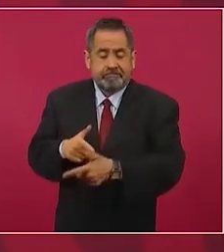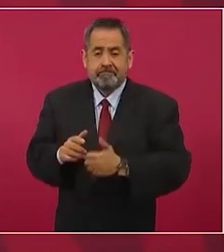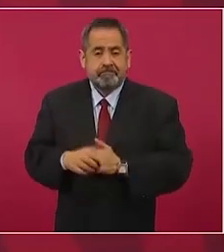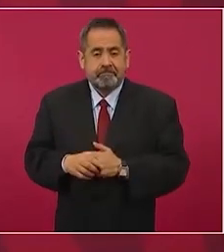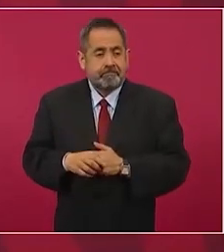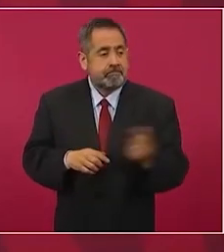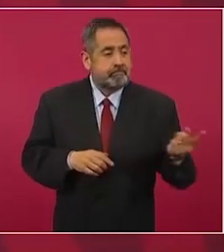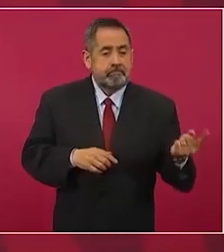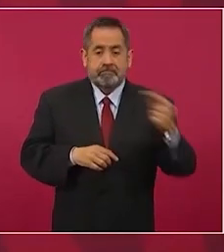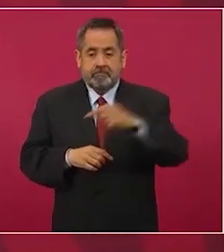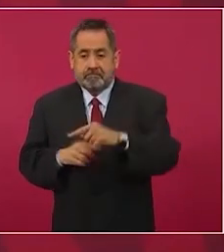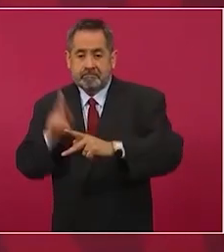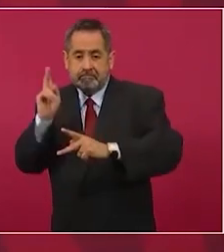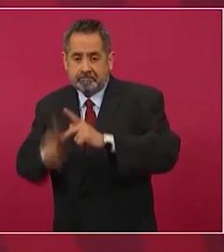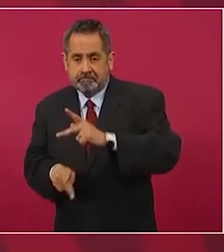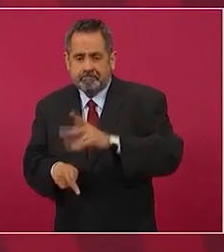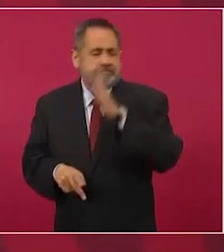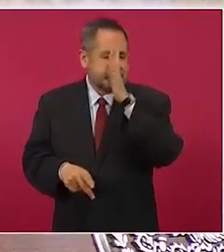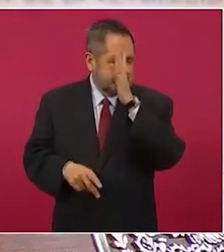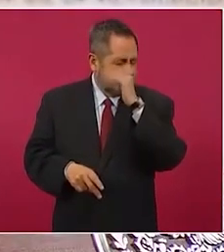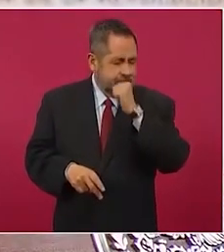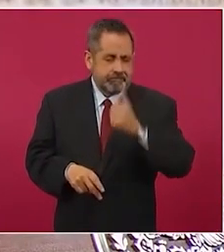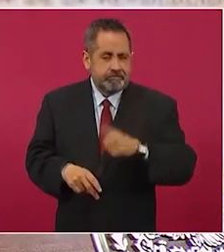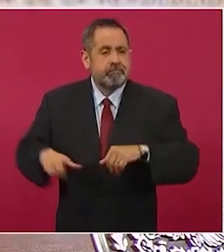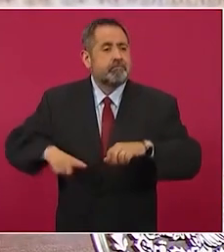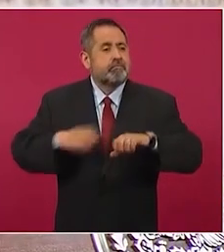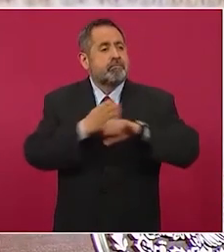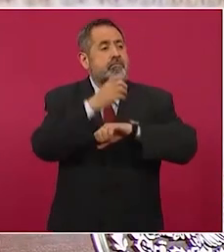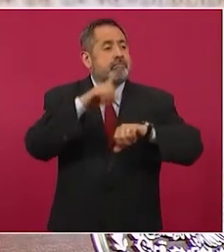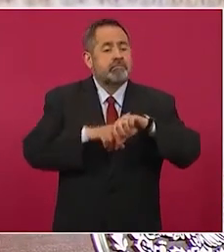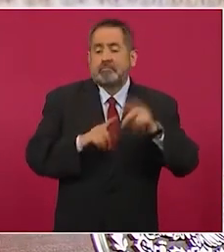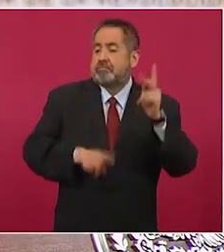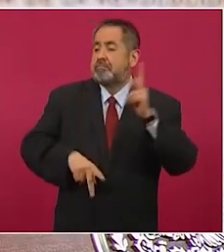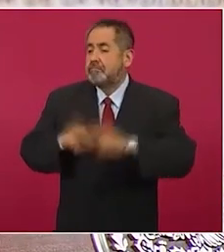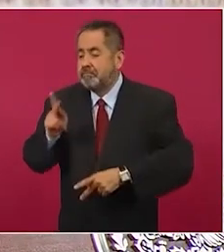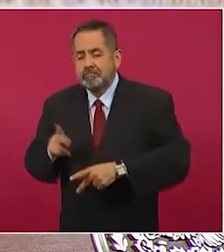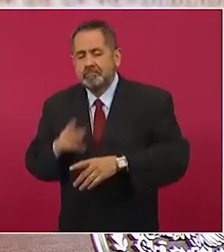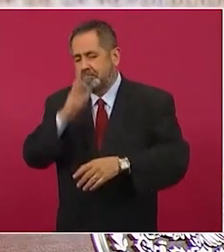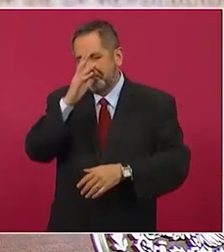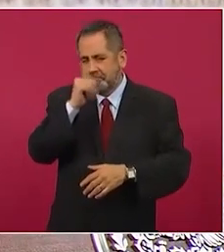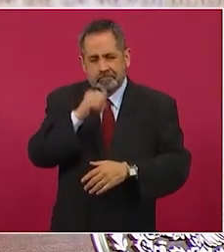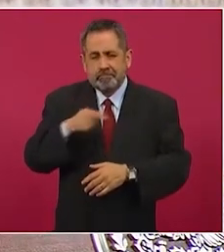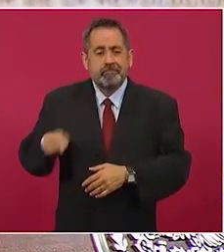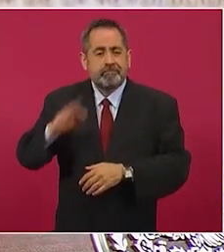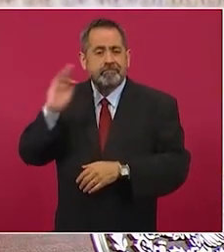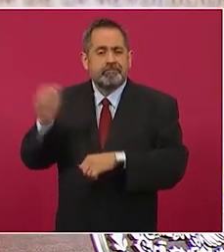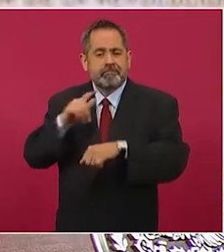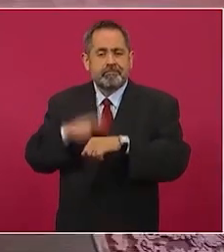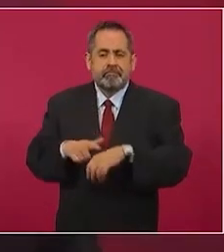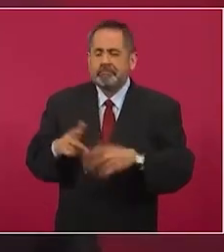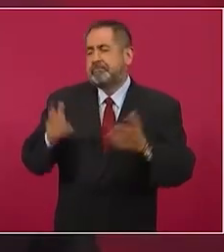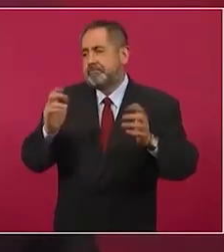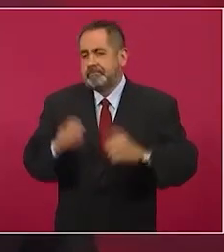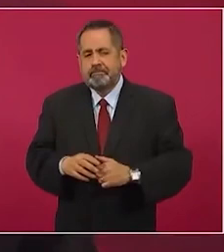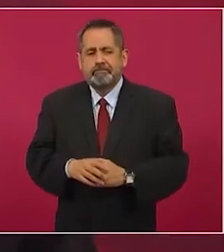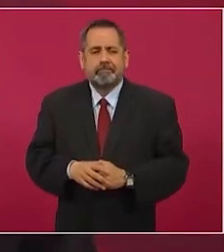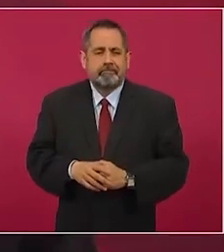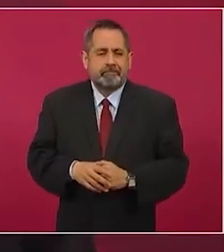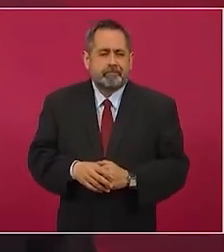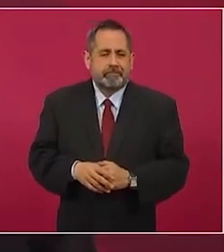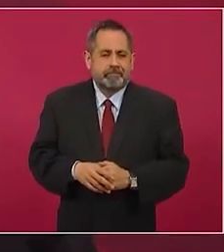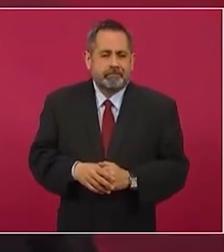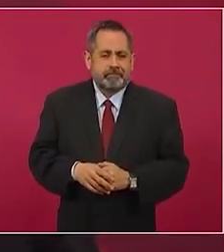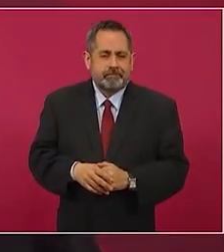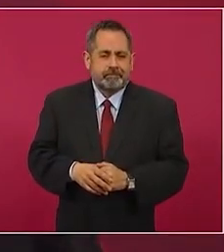no podría ningún gobierno estatal detenerlo. Okay. O sea, puede ser que